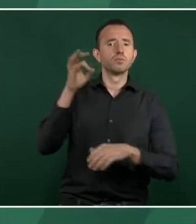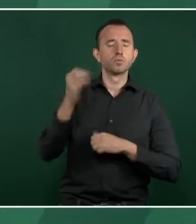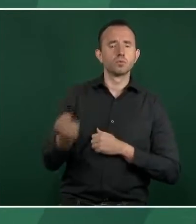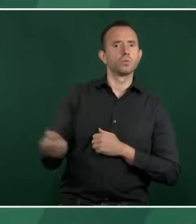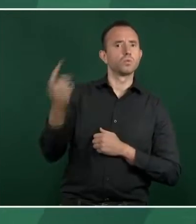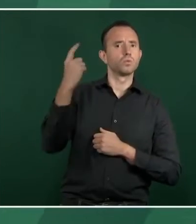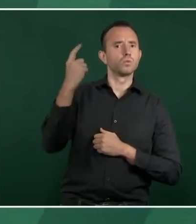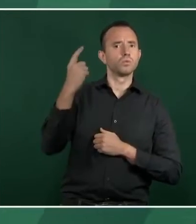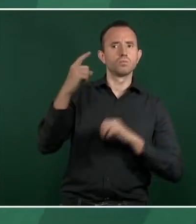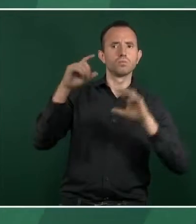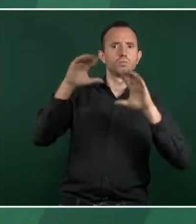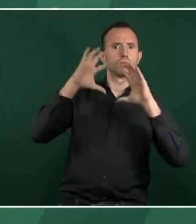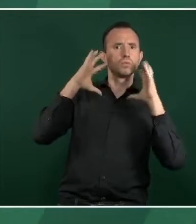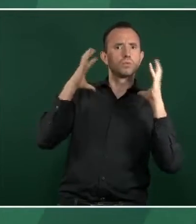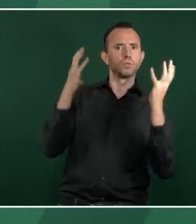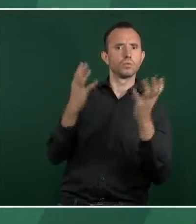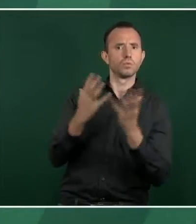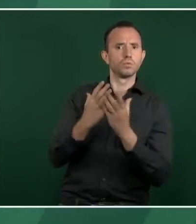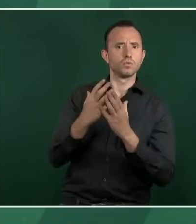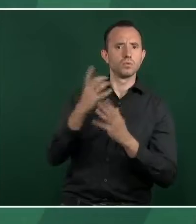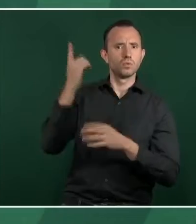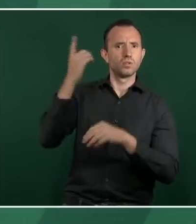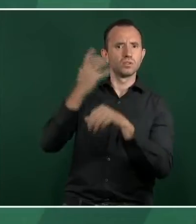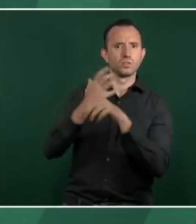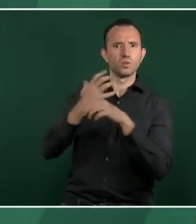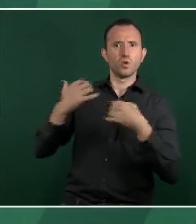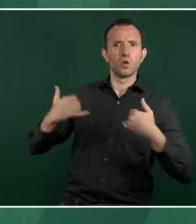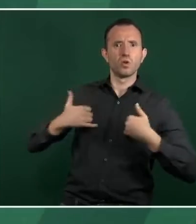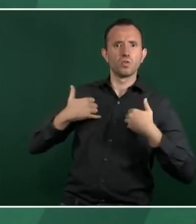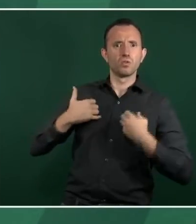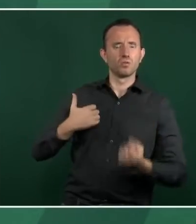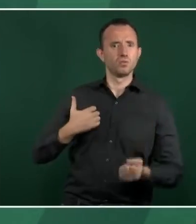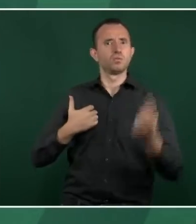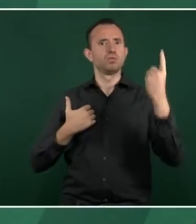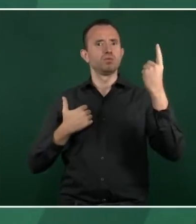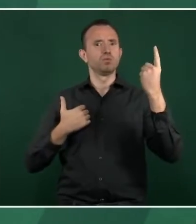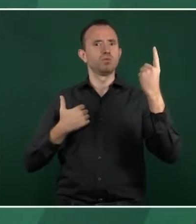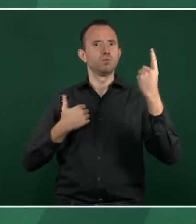Una joven, la recibí en Palacio Nacional, es un ejemplo,